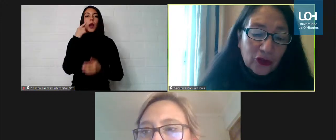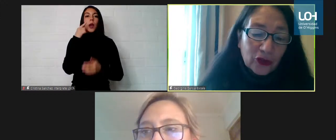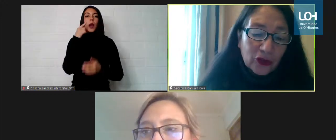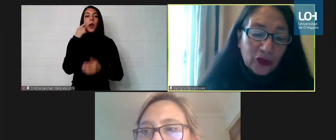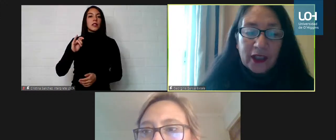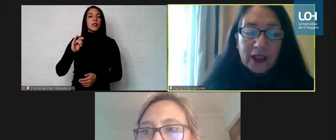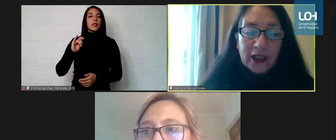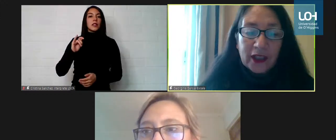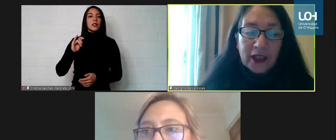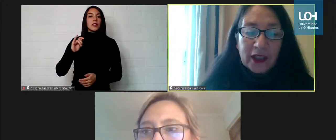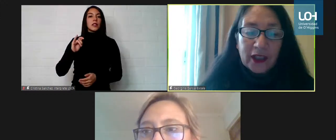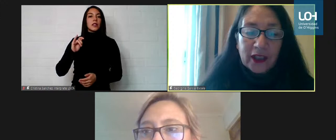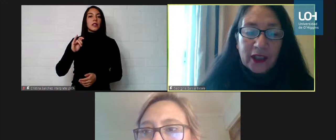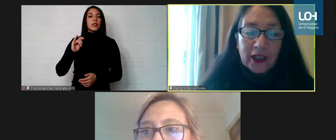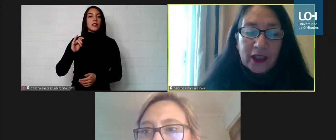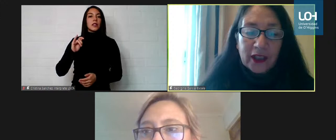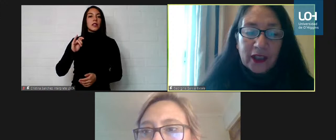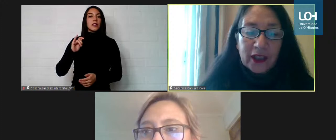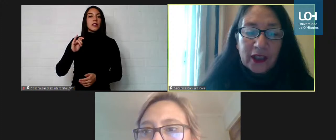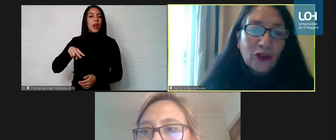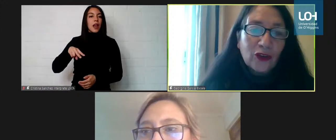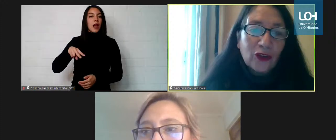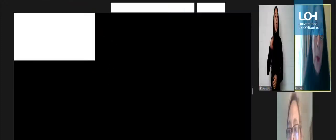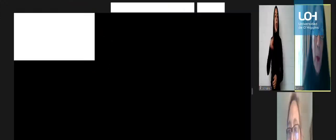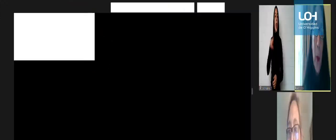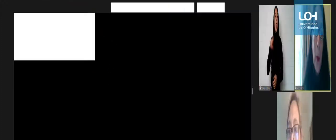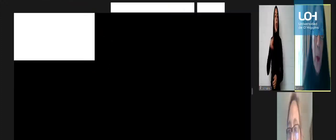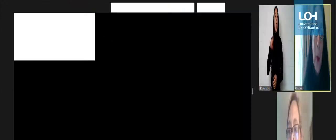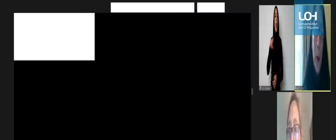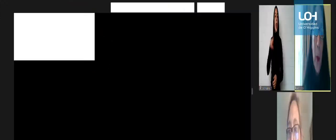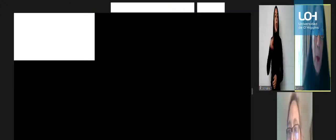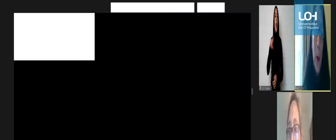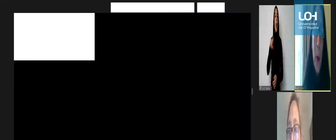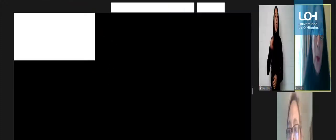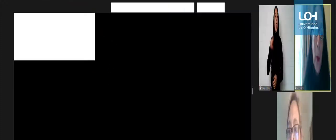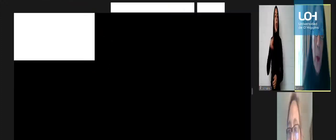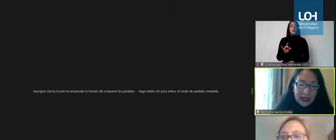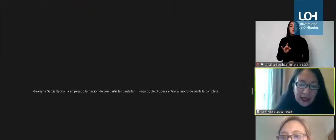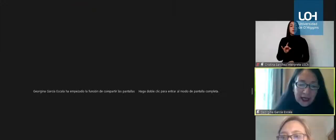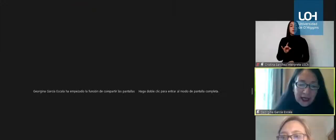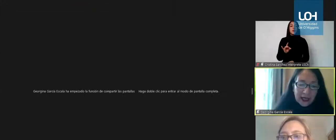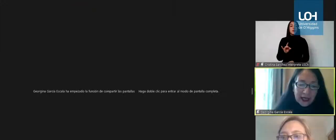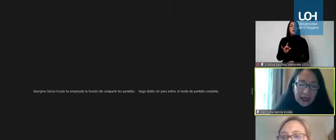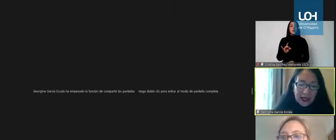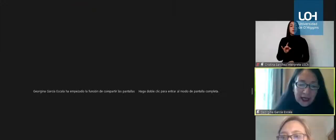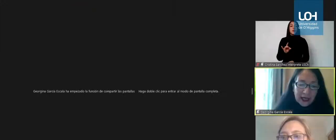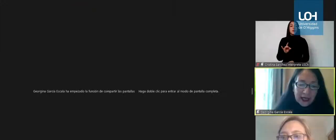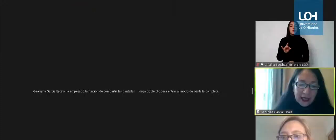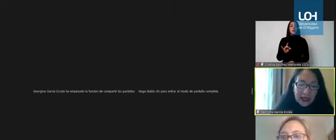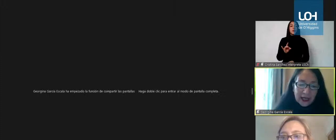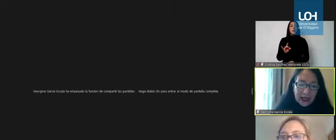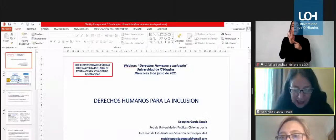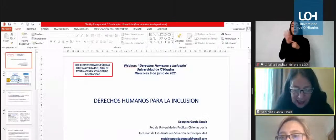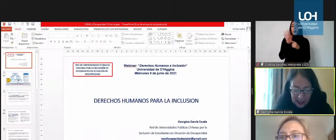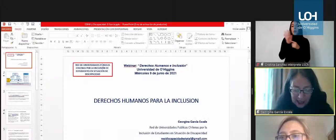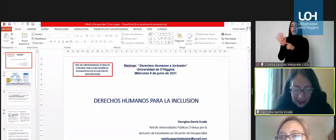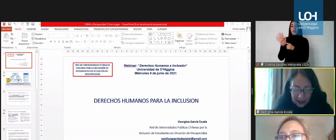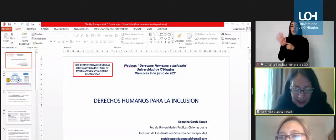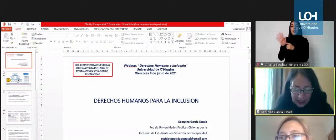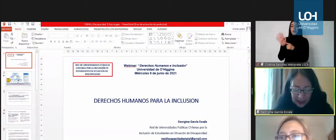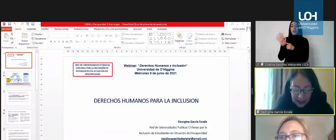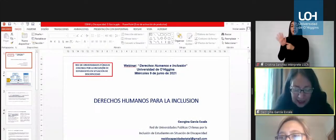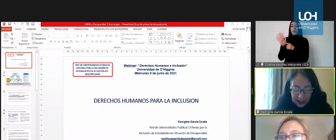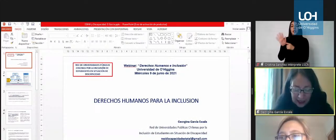Senadis Región de O'Higgins y a todos los presentes. También a las intérpretes de señas,